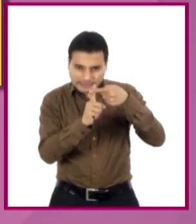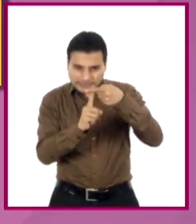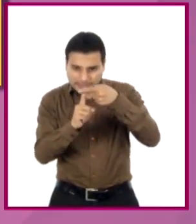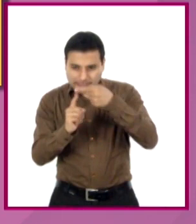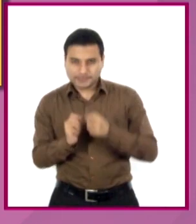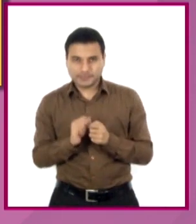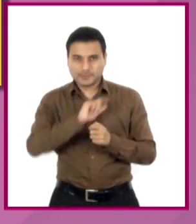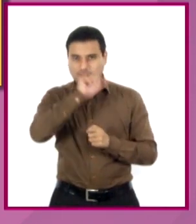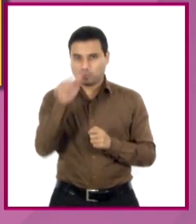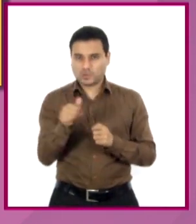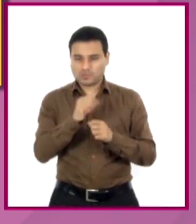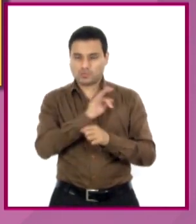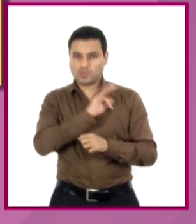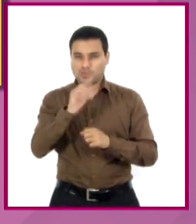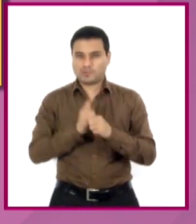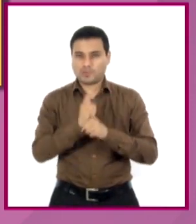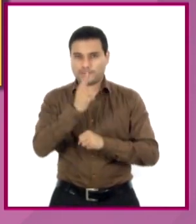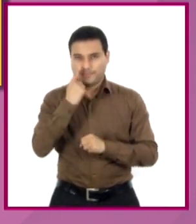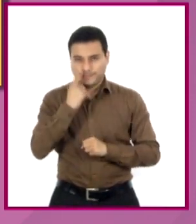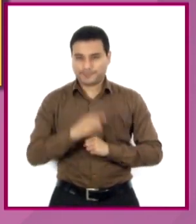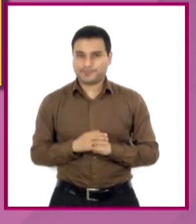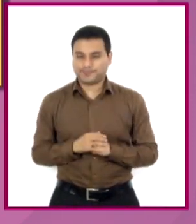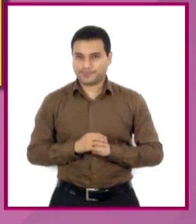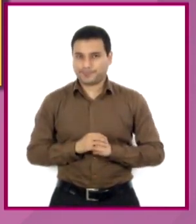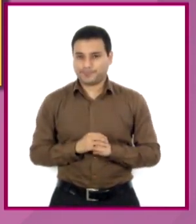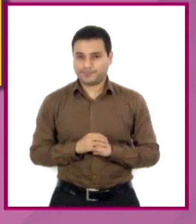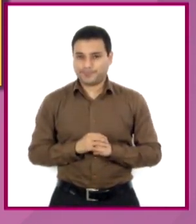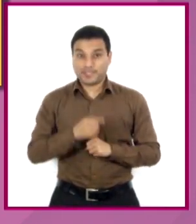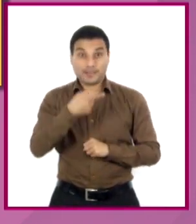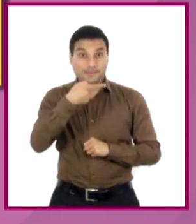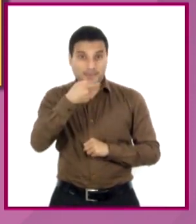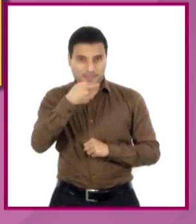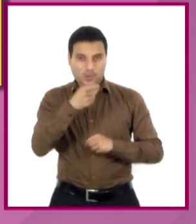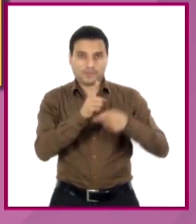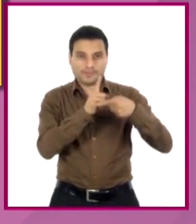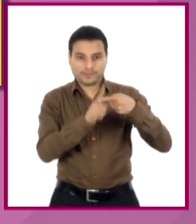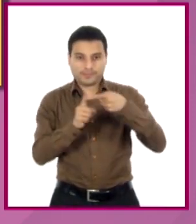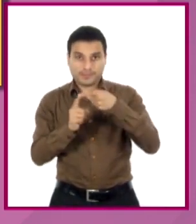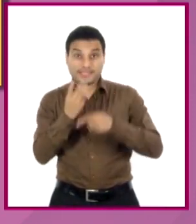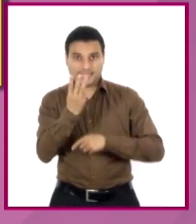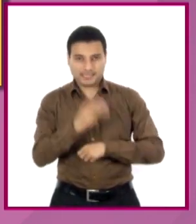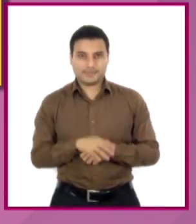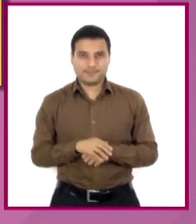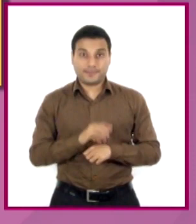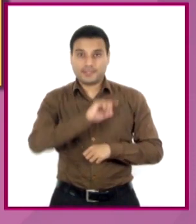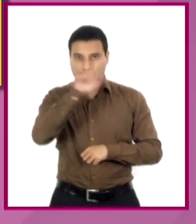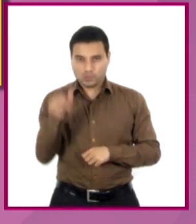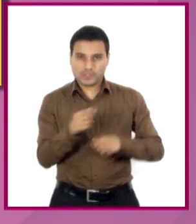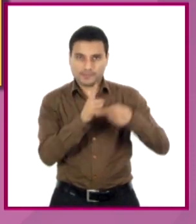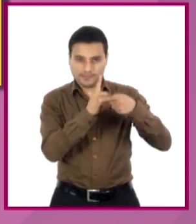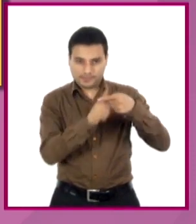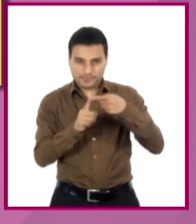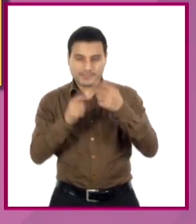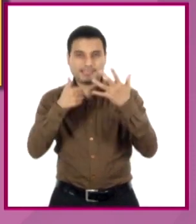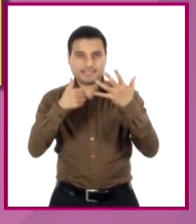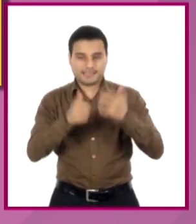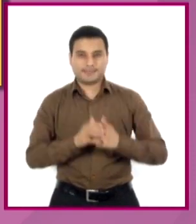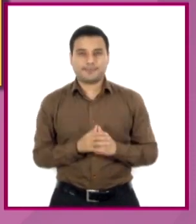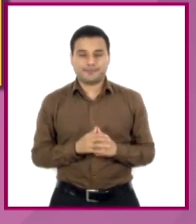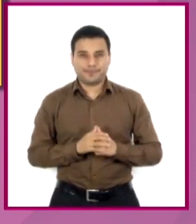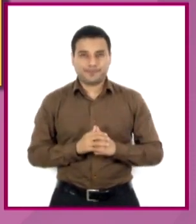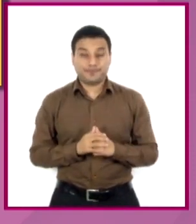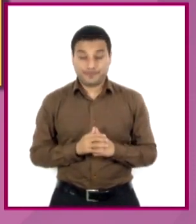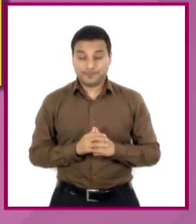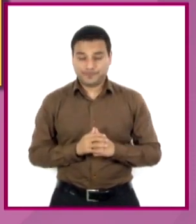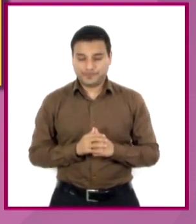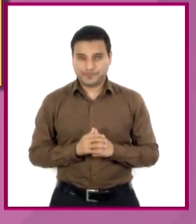de nuestra recta numérica, primero en tercios y luego en sextos. Es decir, cada entero se divide